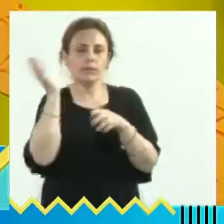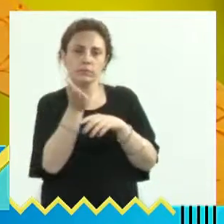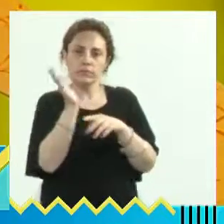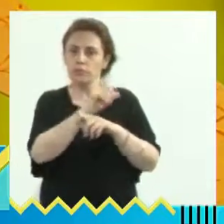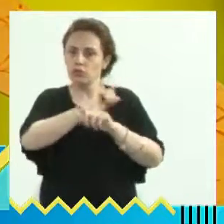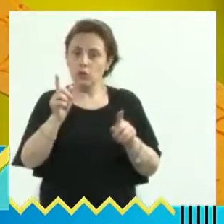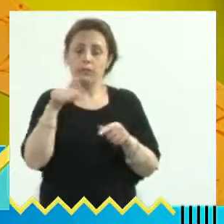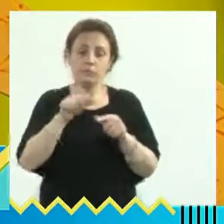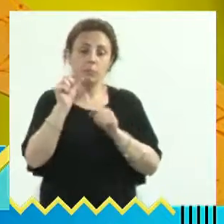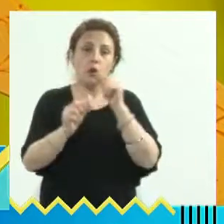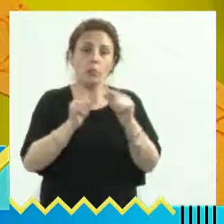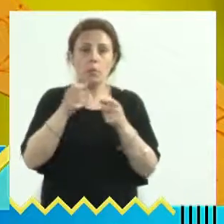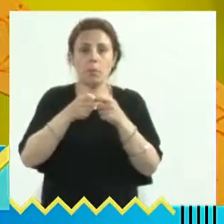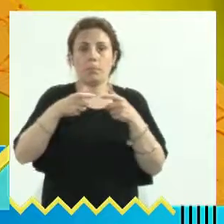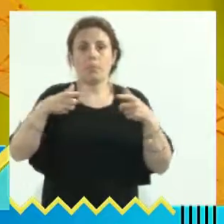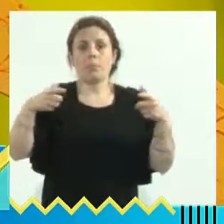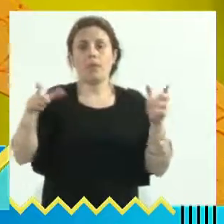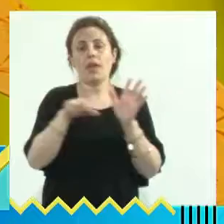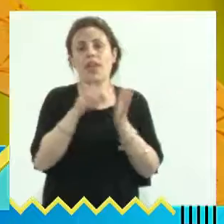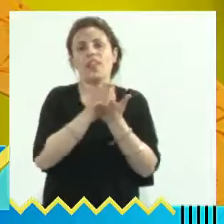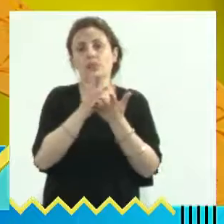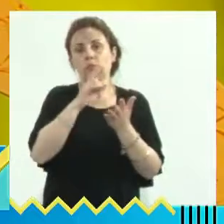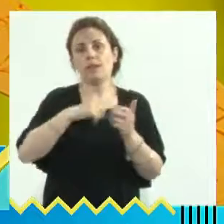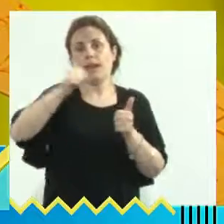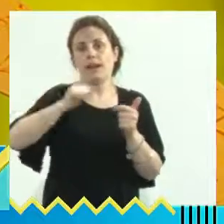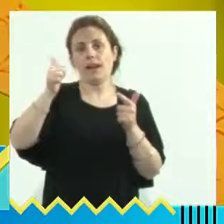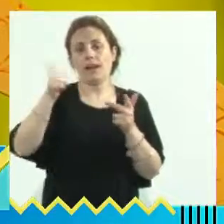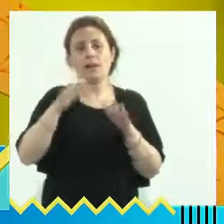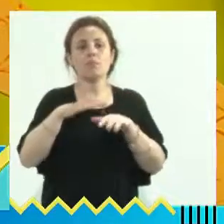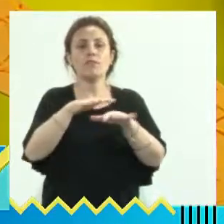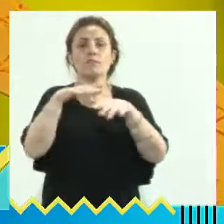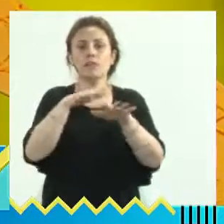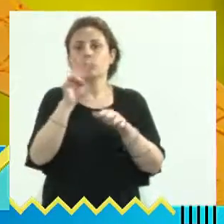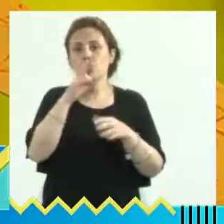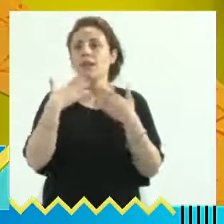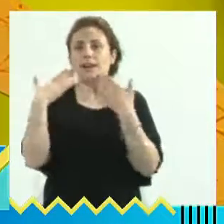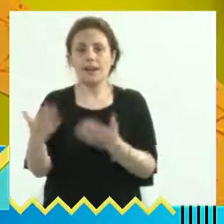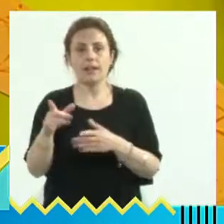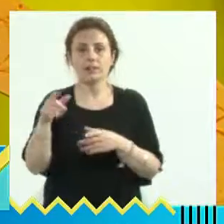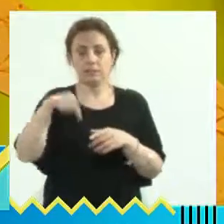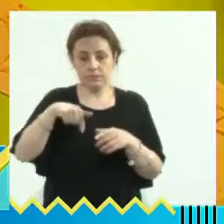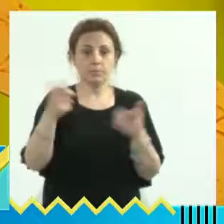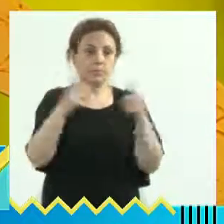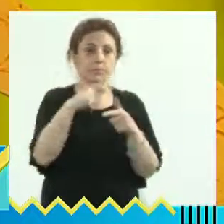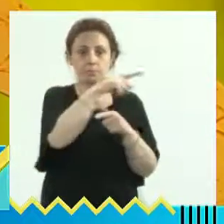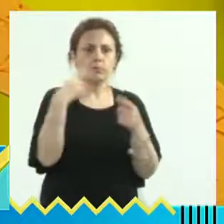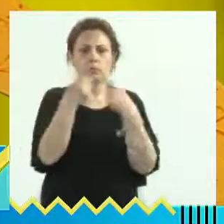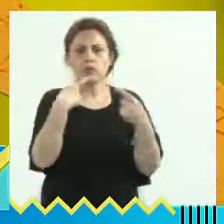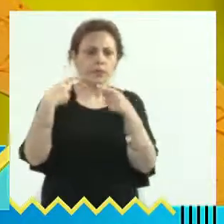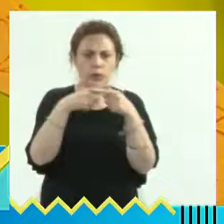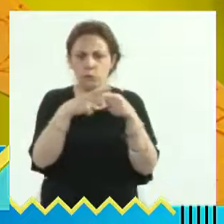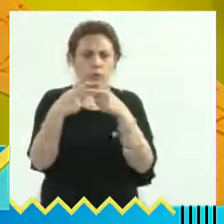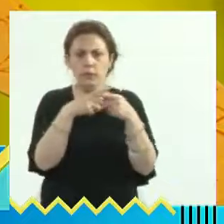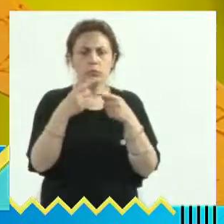ha tenido el movimiento de mujeres, y me parece que un poco responde a eso también, que en las cámaras se empieza a discutir, que fueron miles y miles